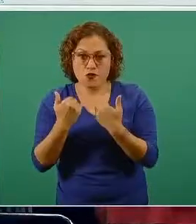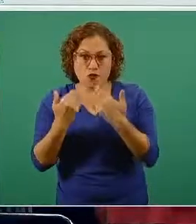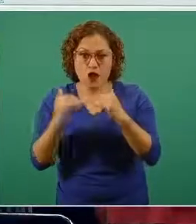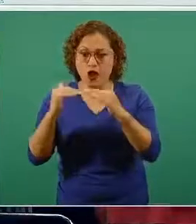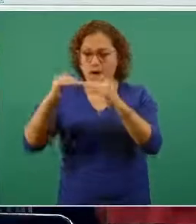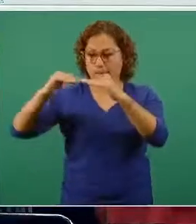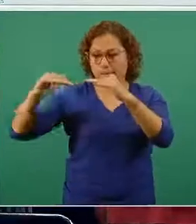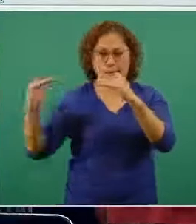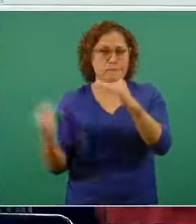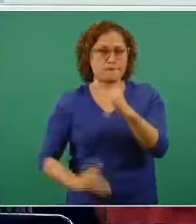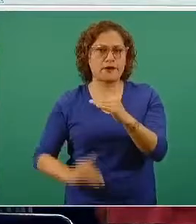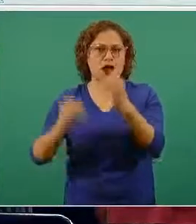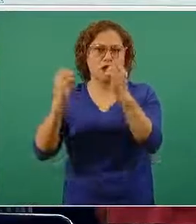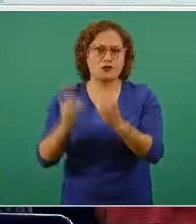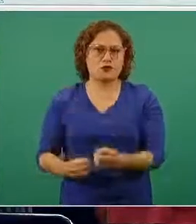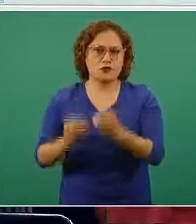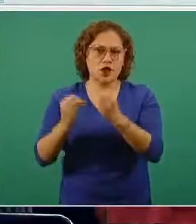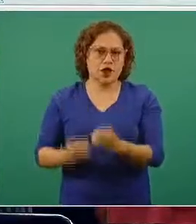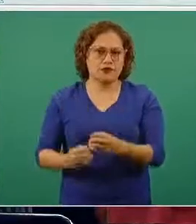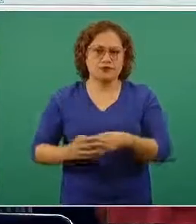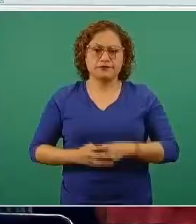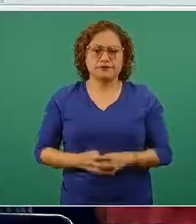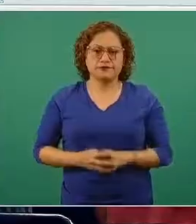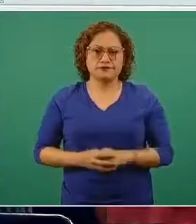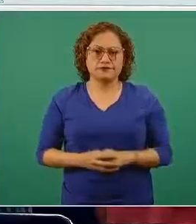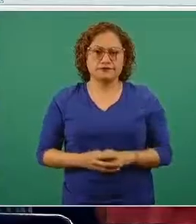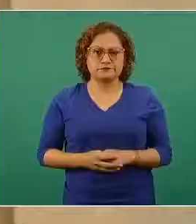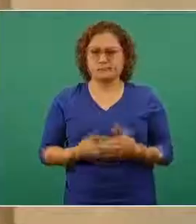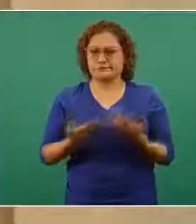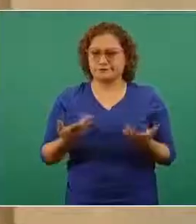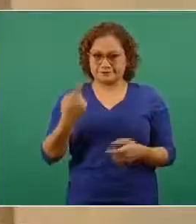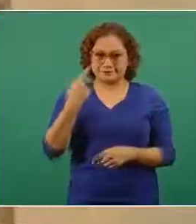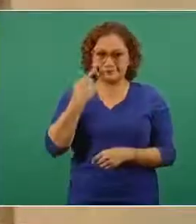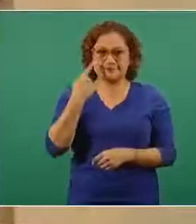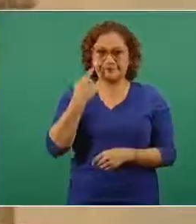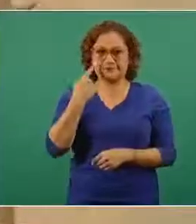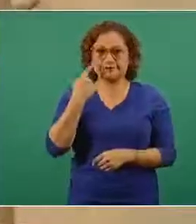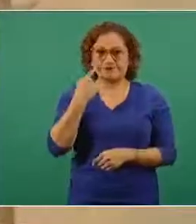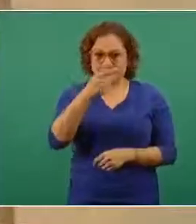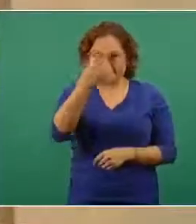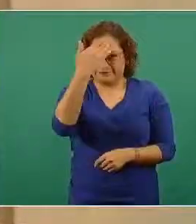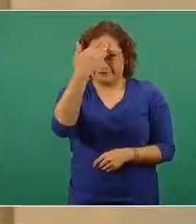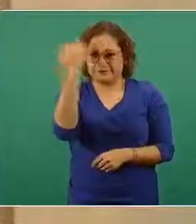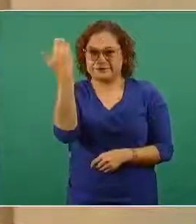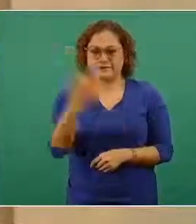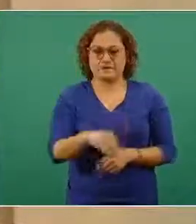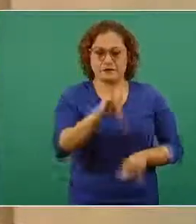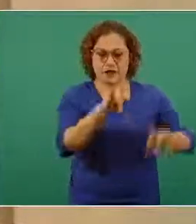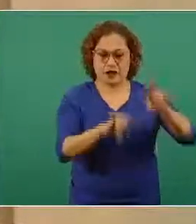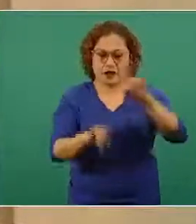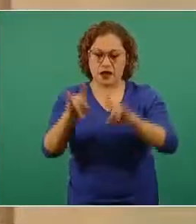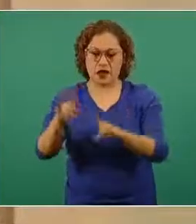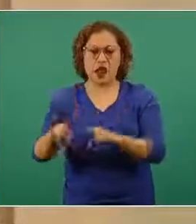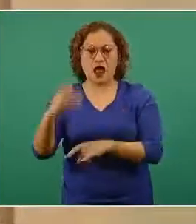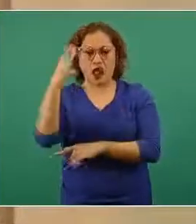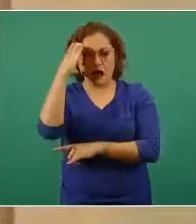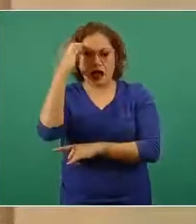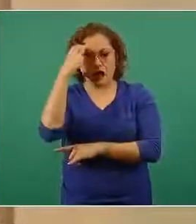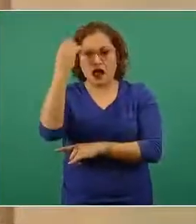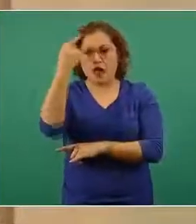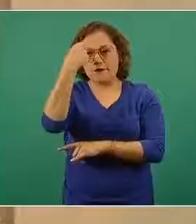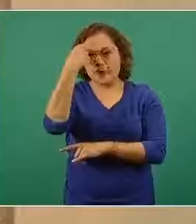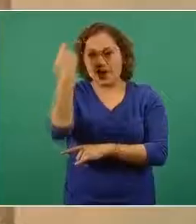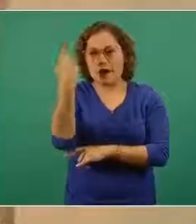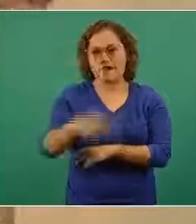menos del 30% en ocupación. Recordando los totales, camas totales generales que son de esta red